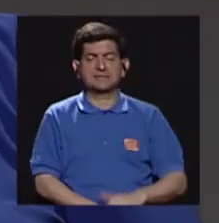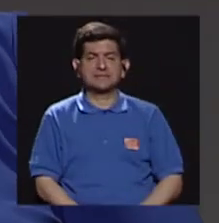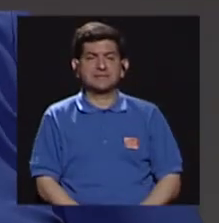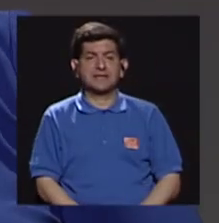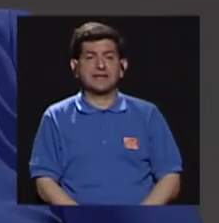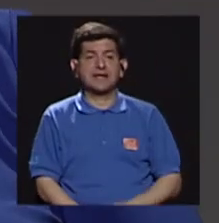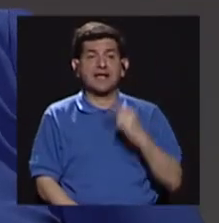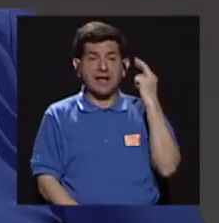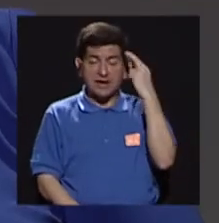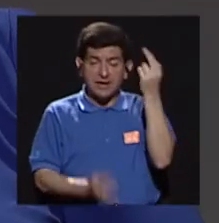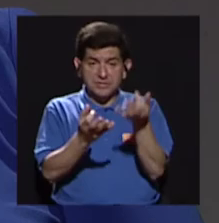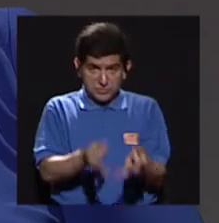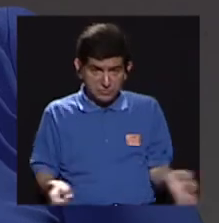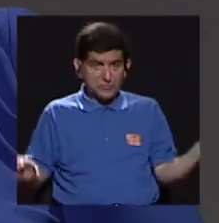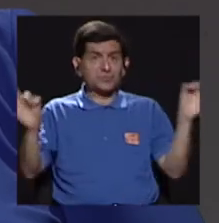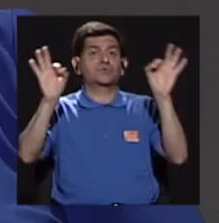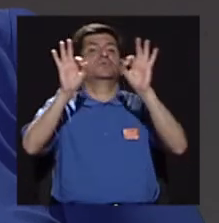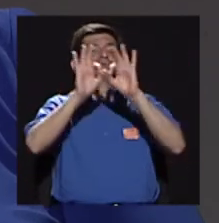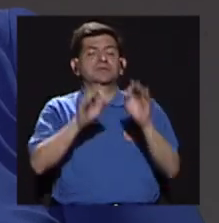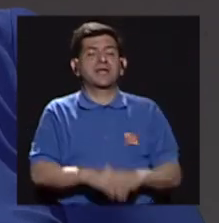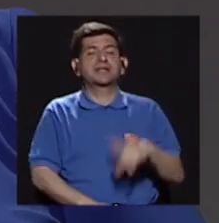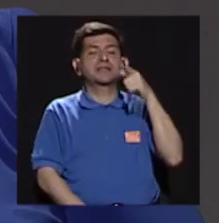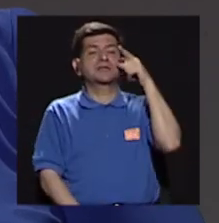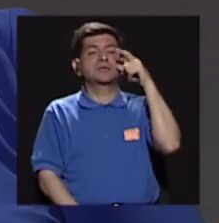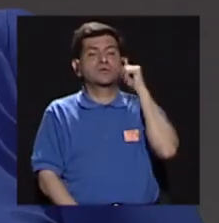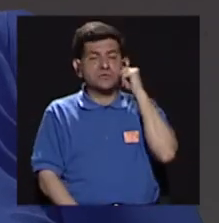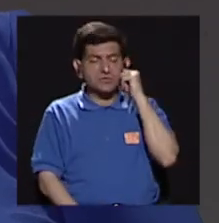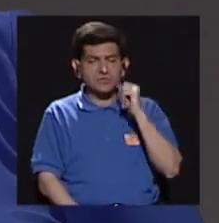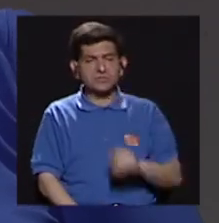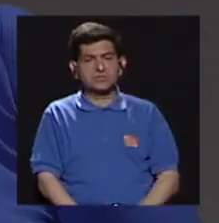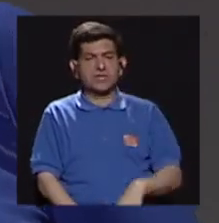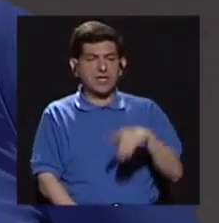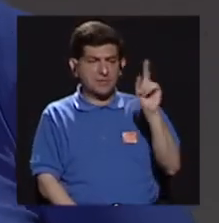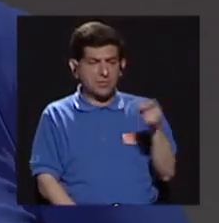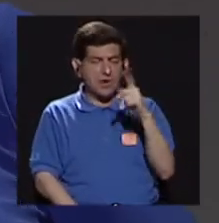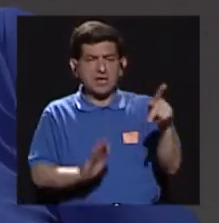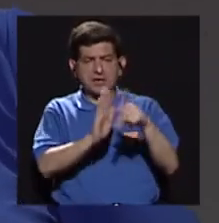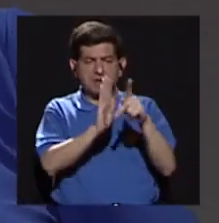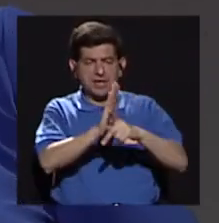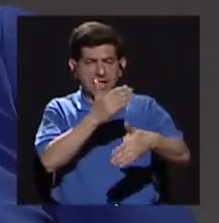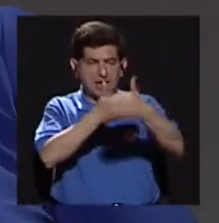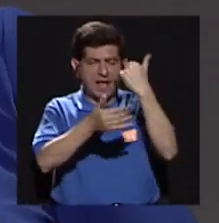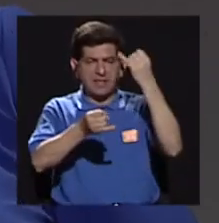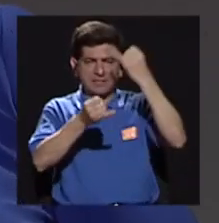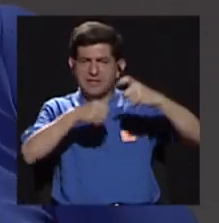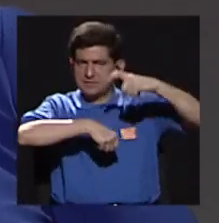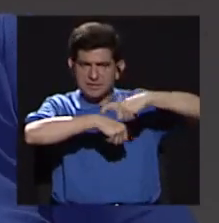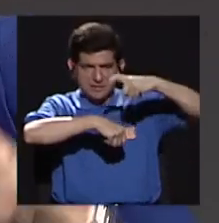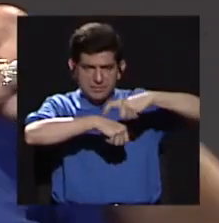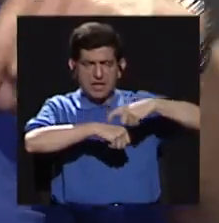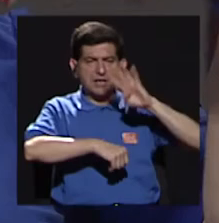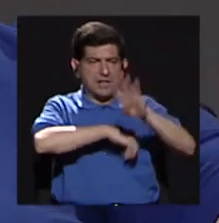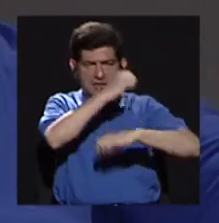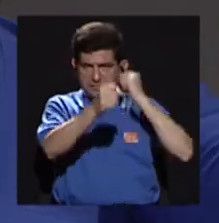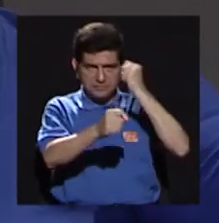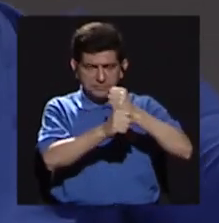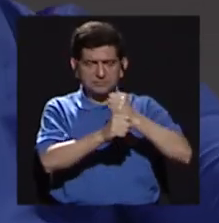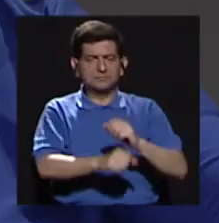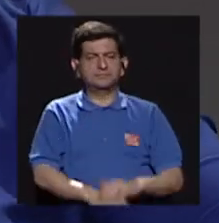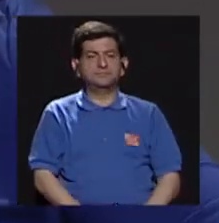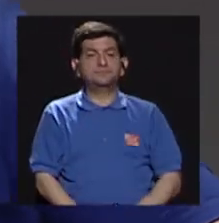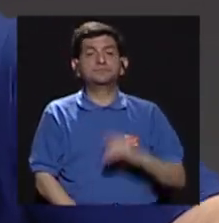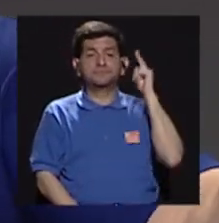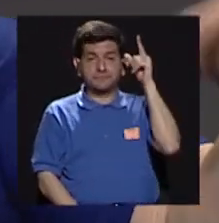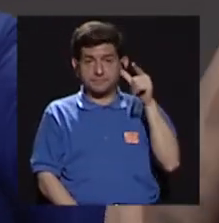por eso era muy importante que don luis guillermo retirar el veto antes de que venciera el plazo cuestionar y por